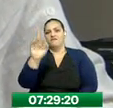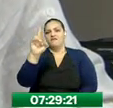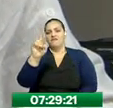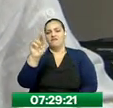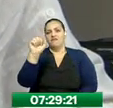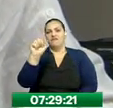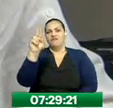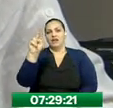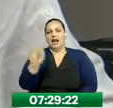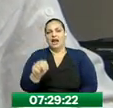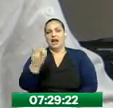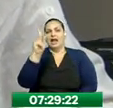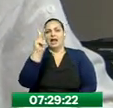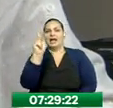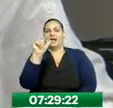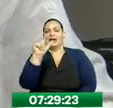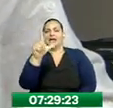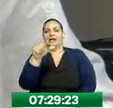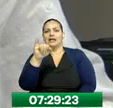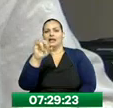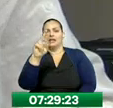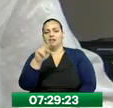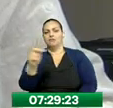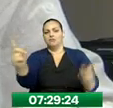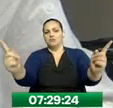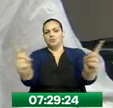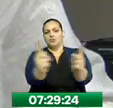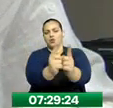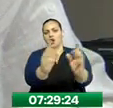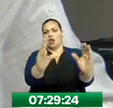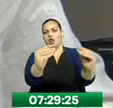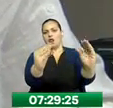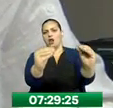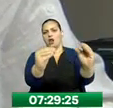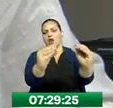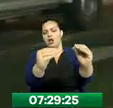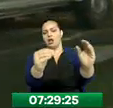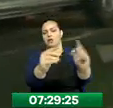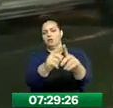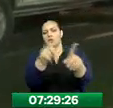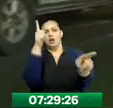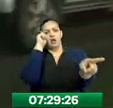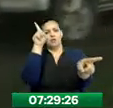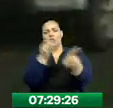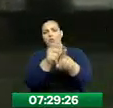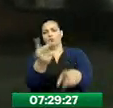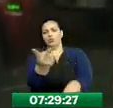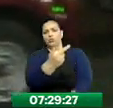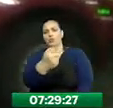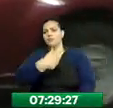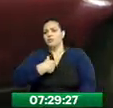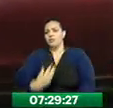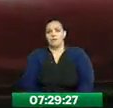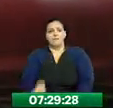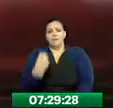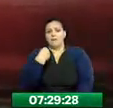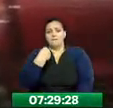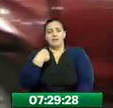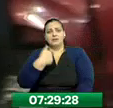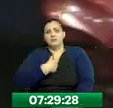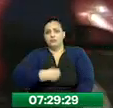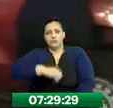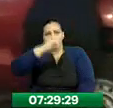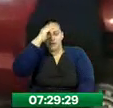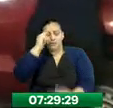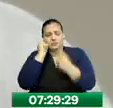ese malhadado vuelo en el que yo soy el único perjudicado? Ese viernes tendrá que rendir una versión ante la fiscal del